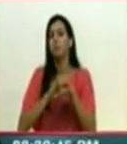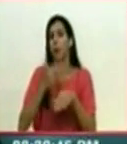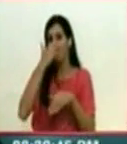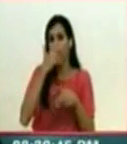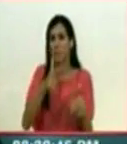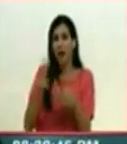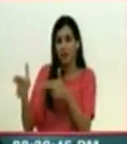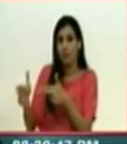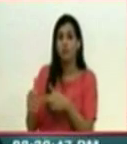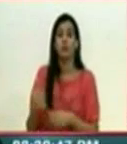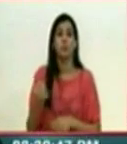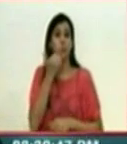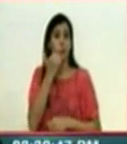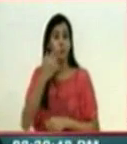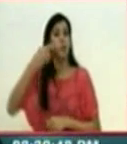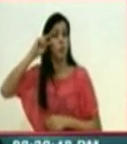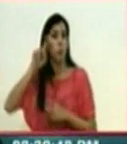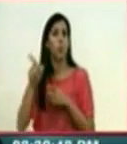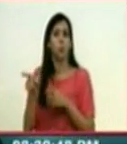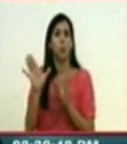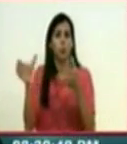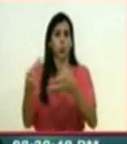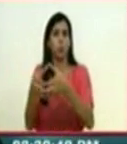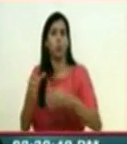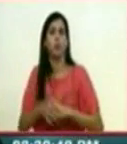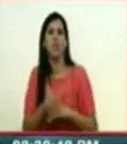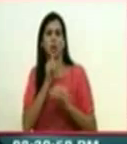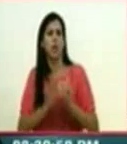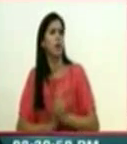combate contra estos bandidos, ¿no? Que están siendo